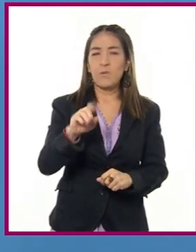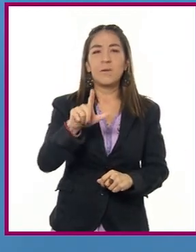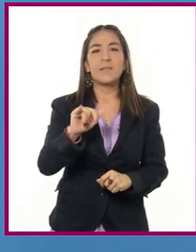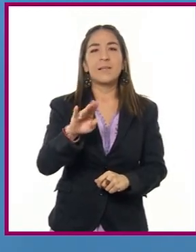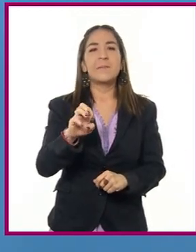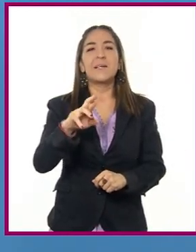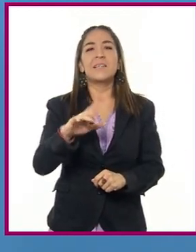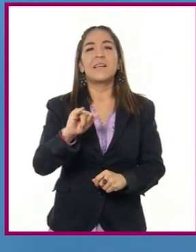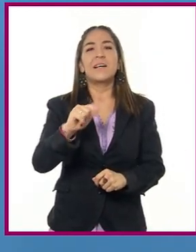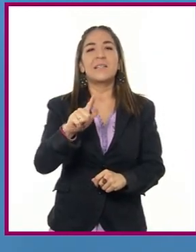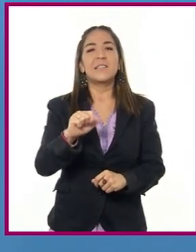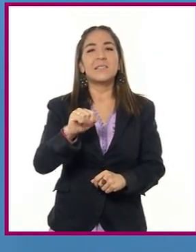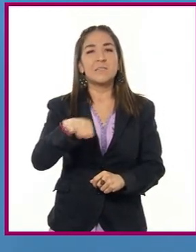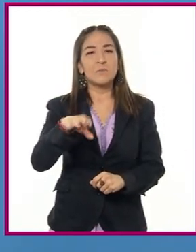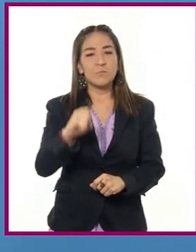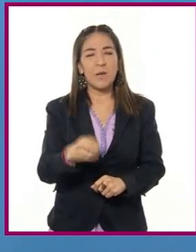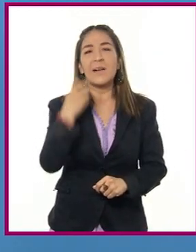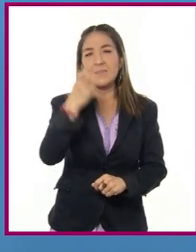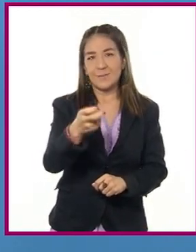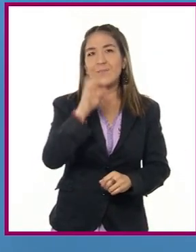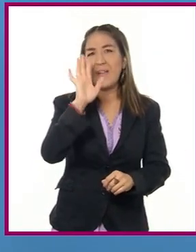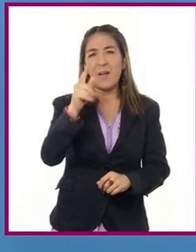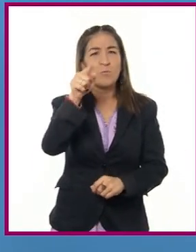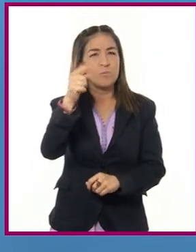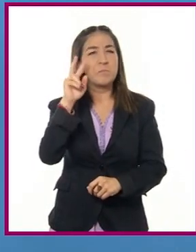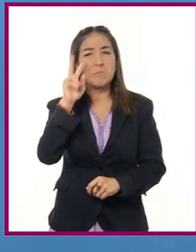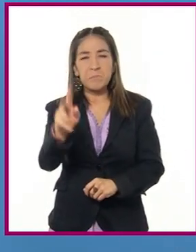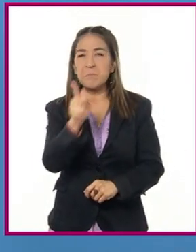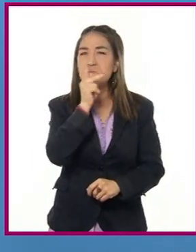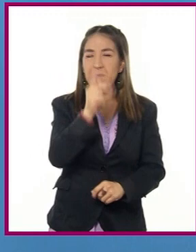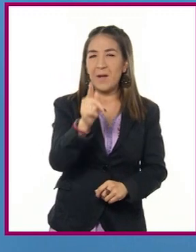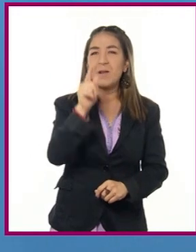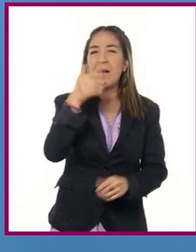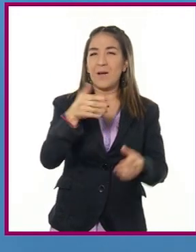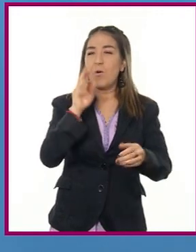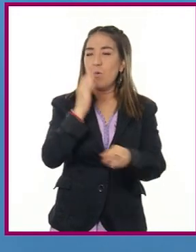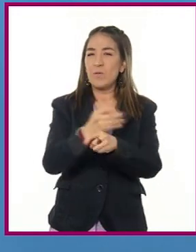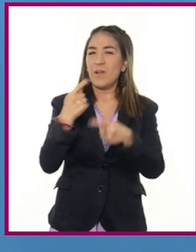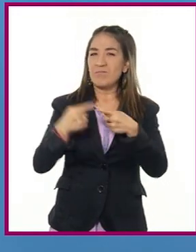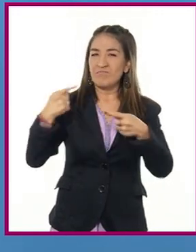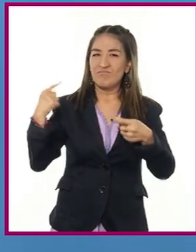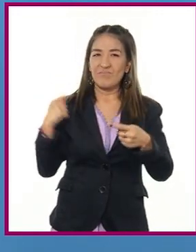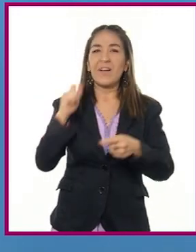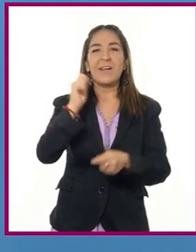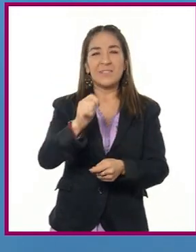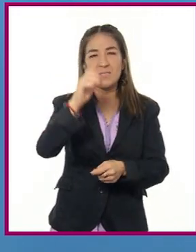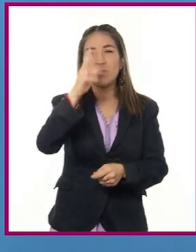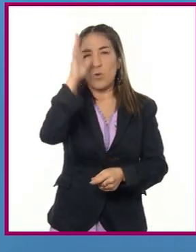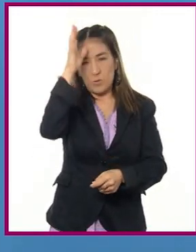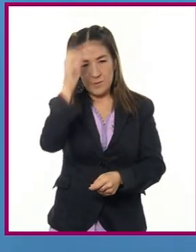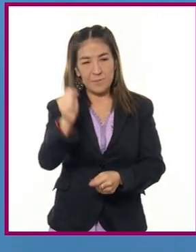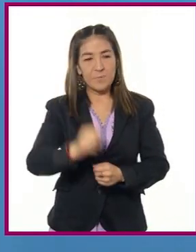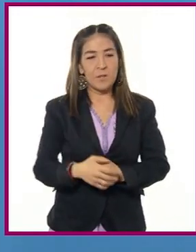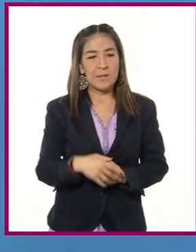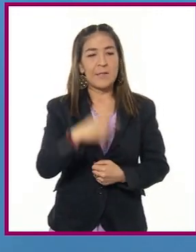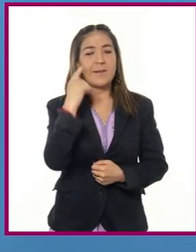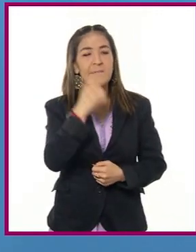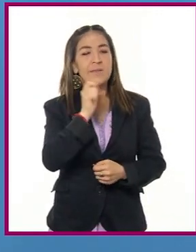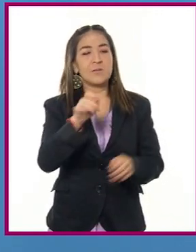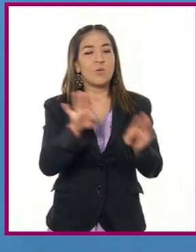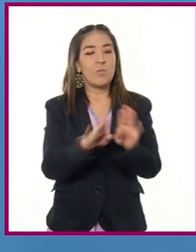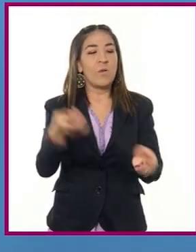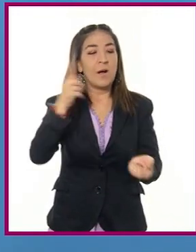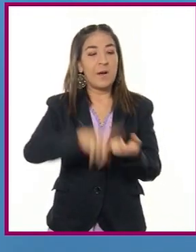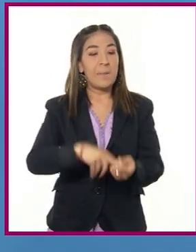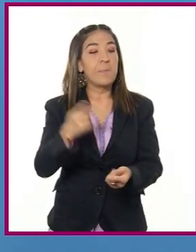seguro de que es un concepto que habrán escuchado. El neoliberalismo es una práctica política, económica y cultural que